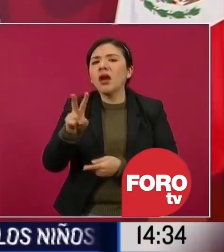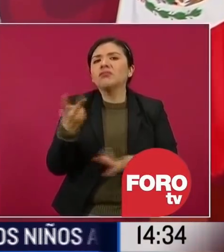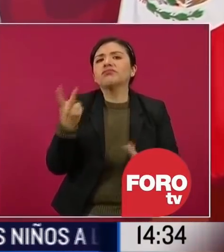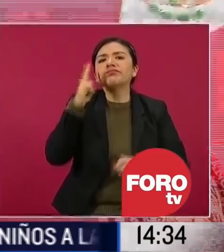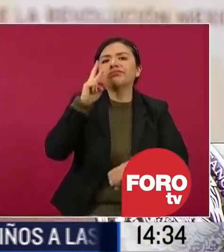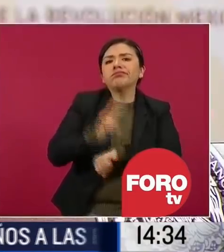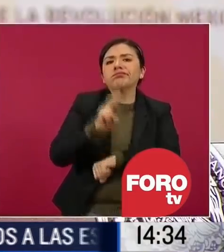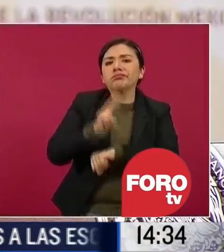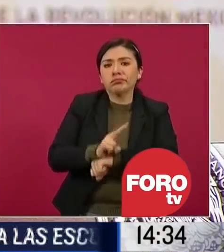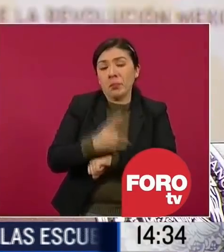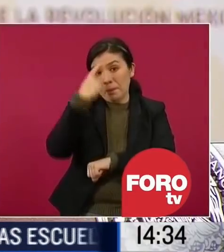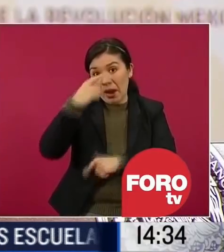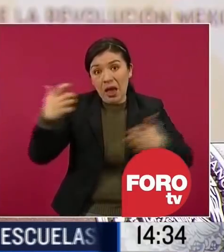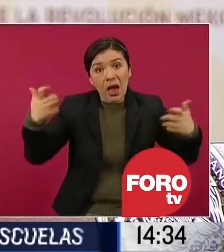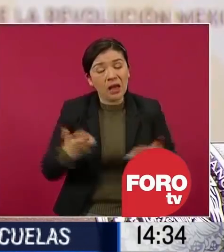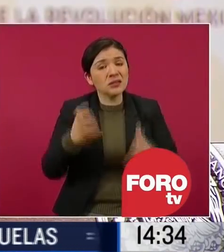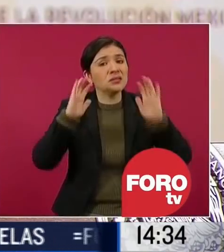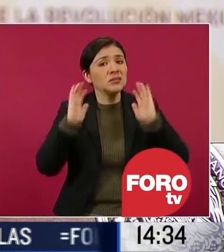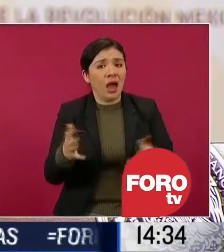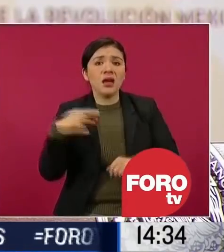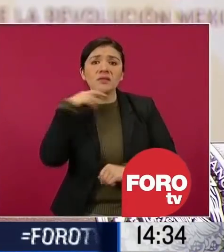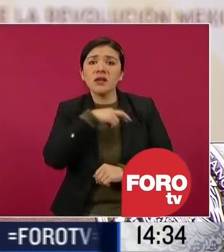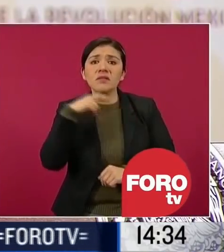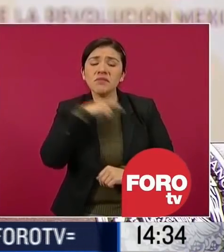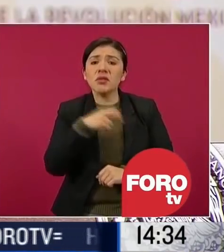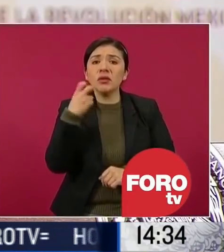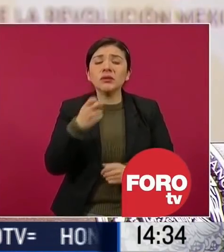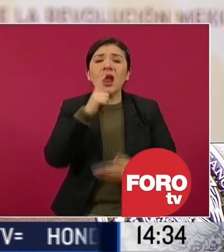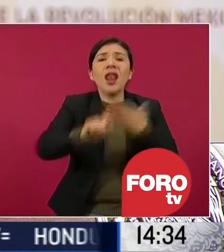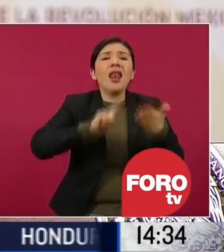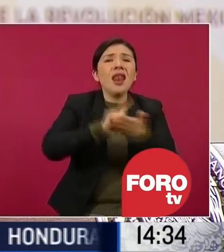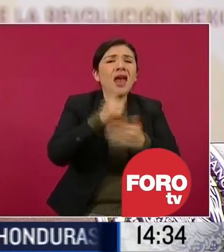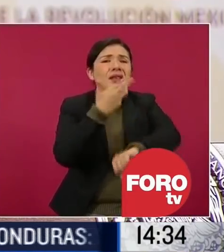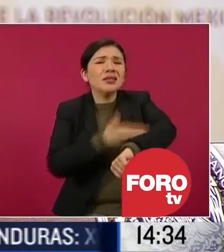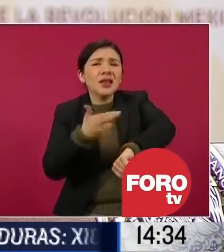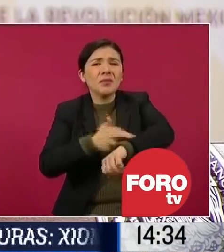que se resuelvan asuntos legales.